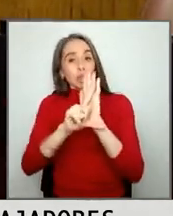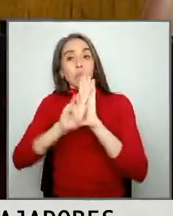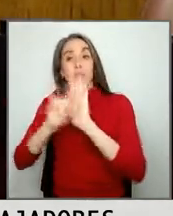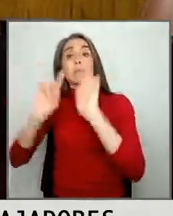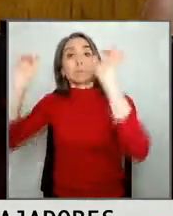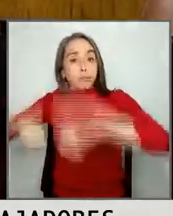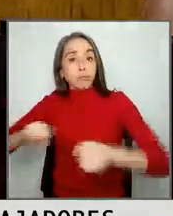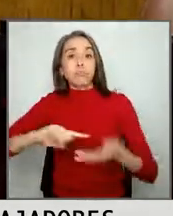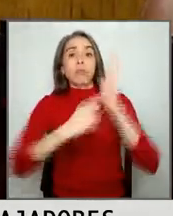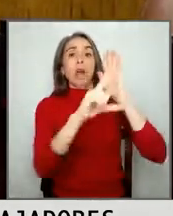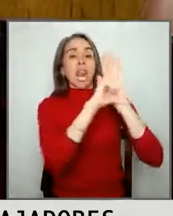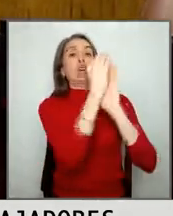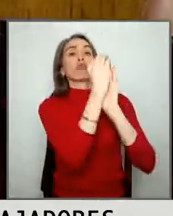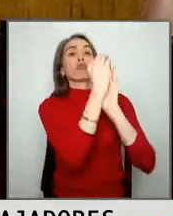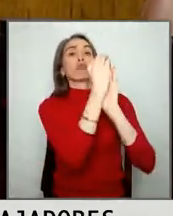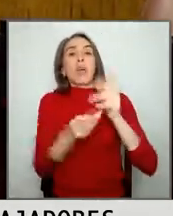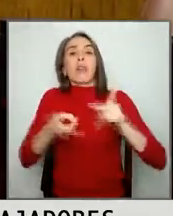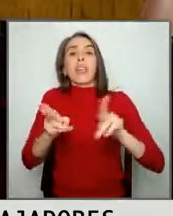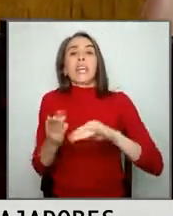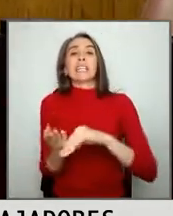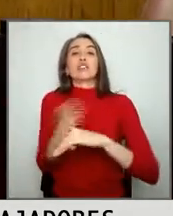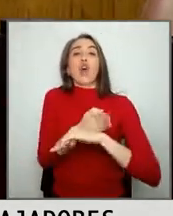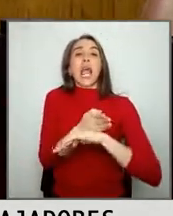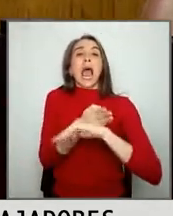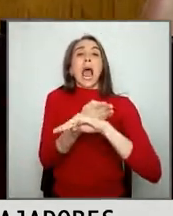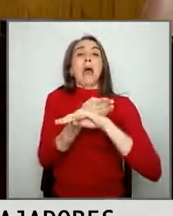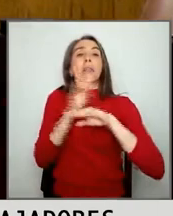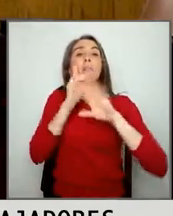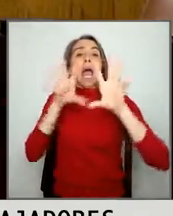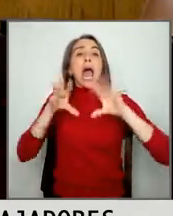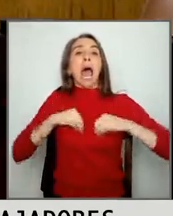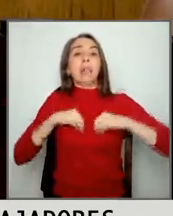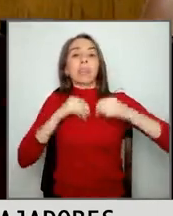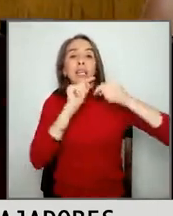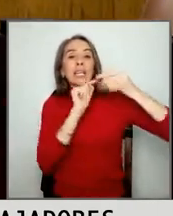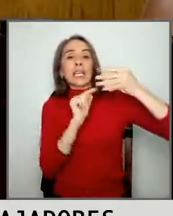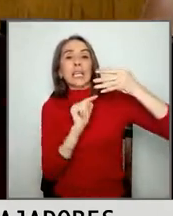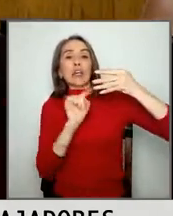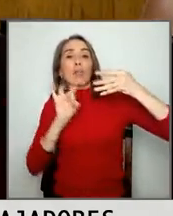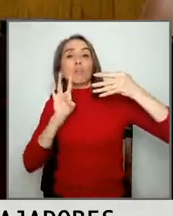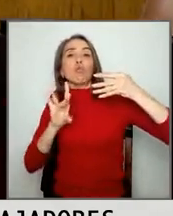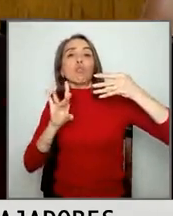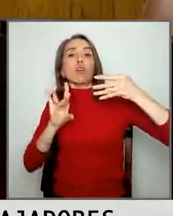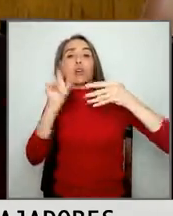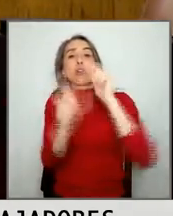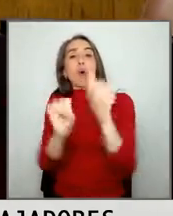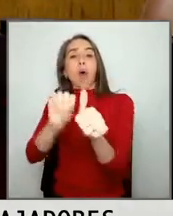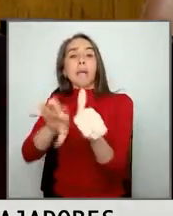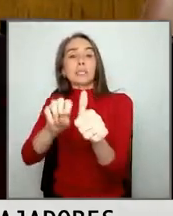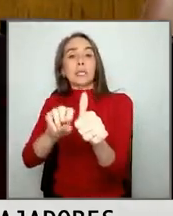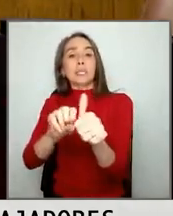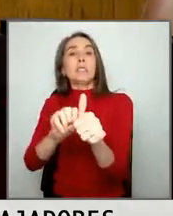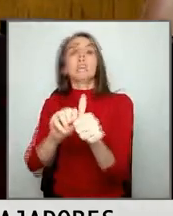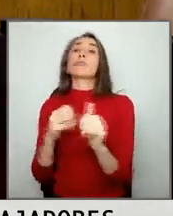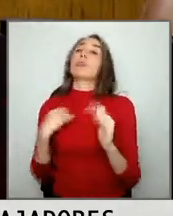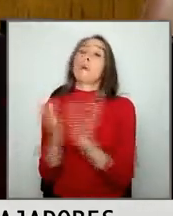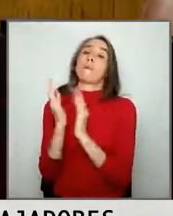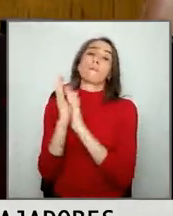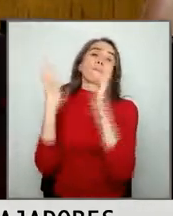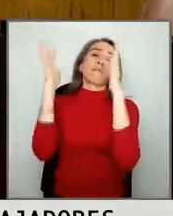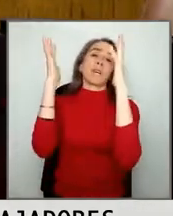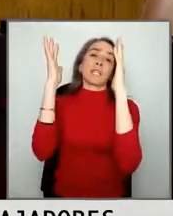derechos adquiridos de los asistentes de la educación Por eso es que yo celebro la nueva interpretación que ha hecho la hoy